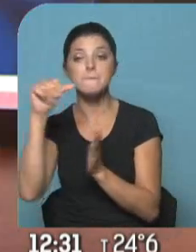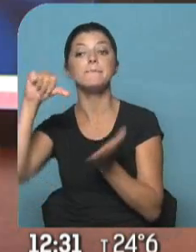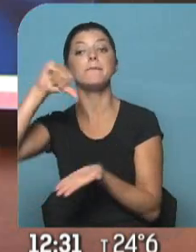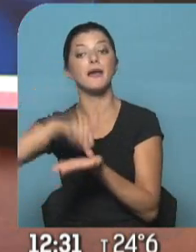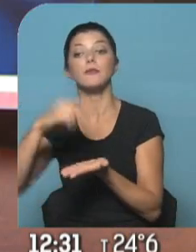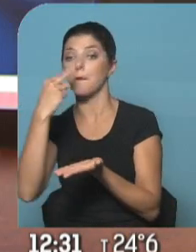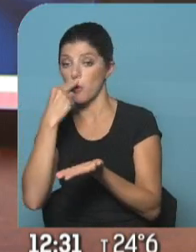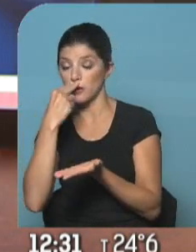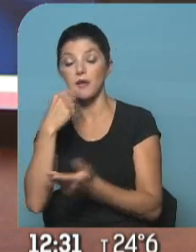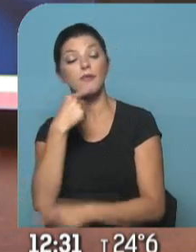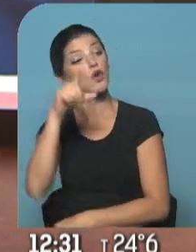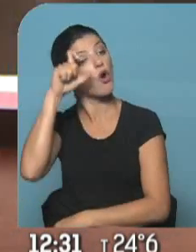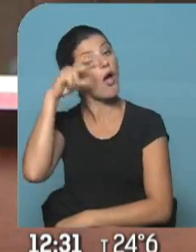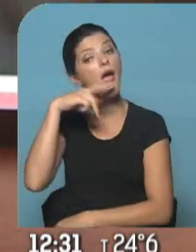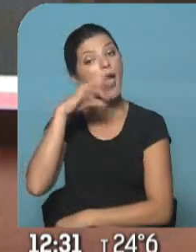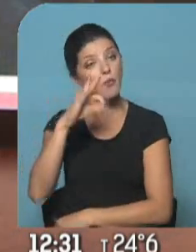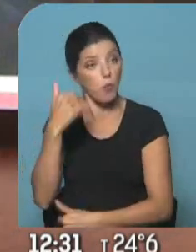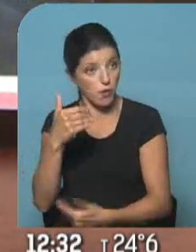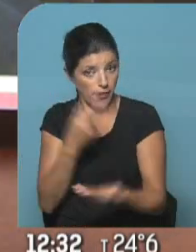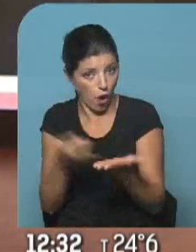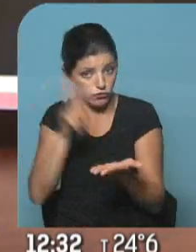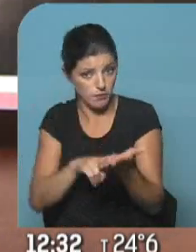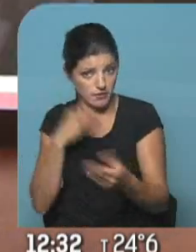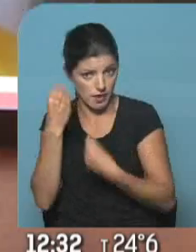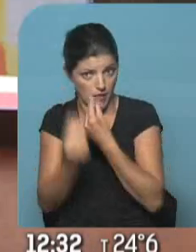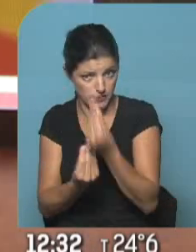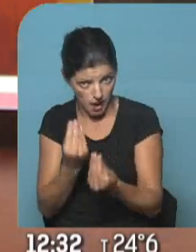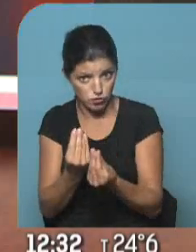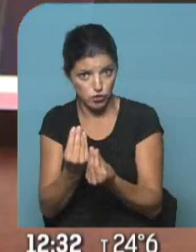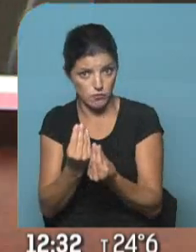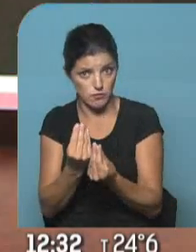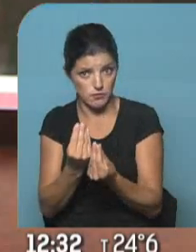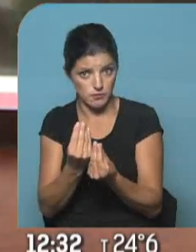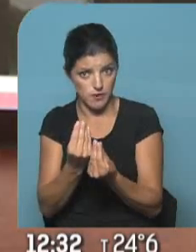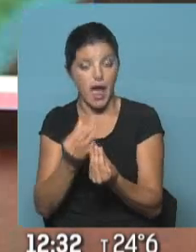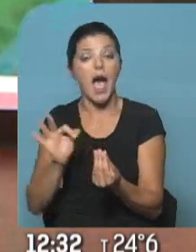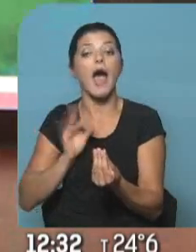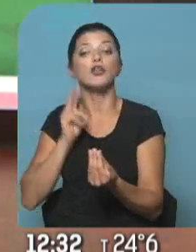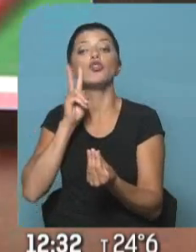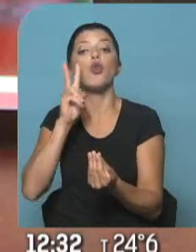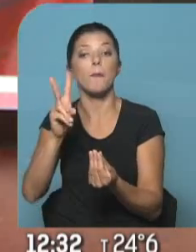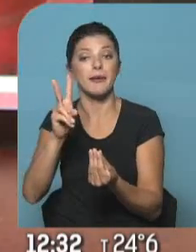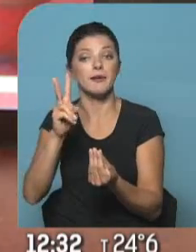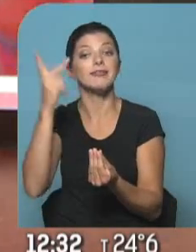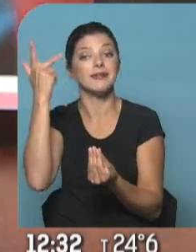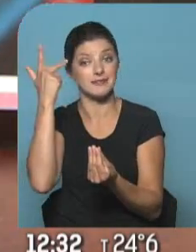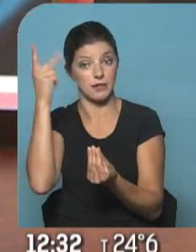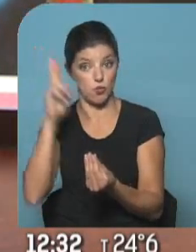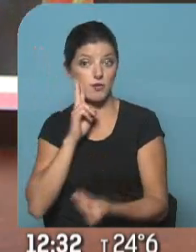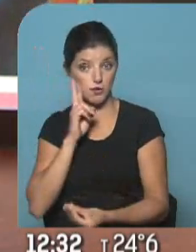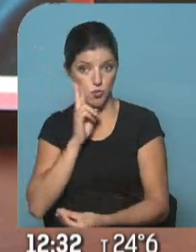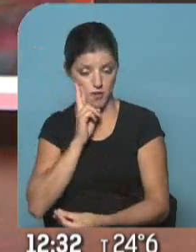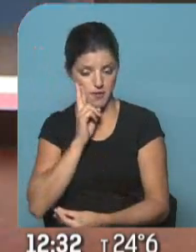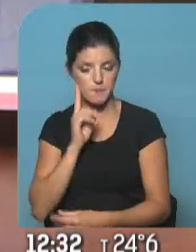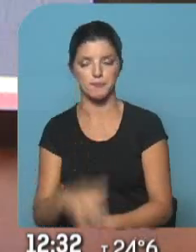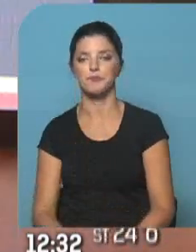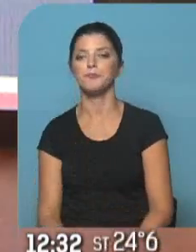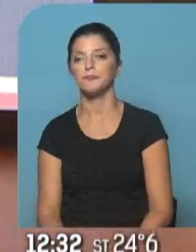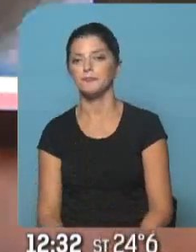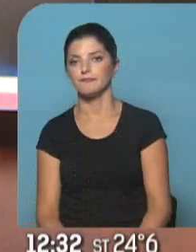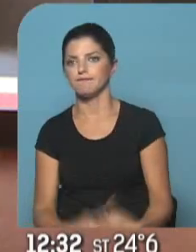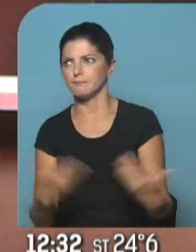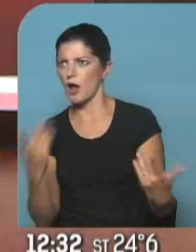Morales a presentarse a una nueva reelección en las presidenciales del año 2019. Claro, se generó toda una